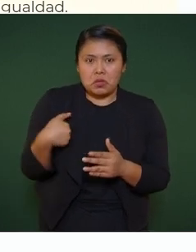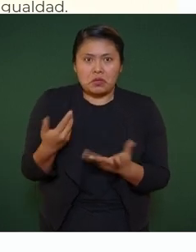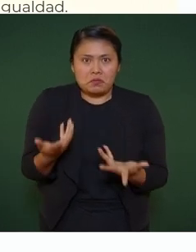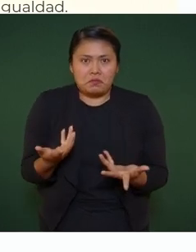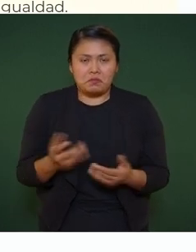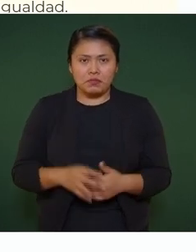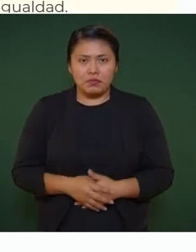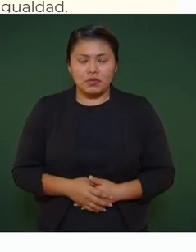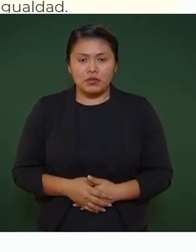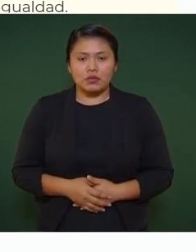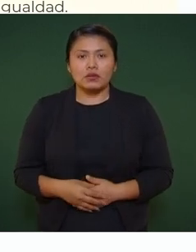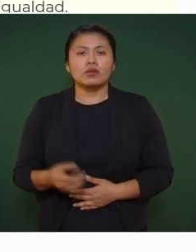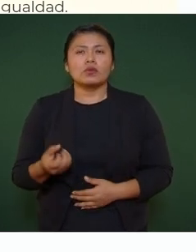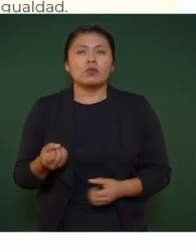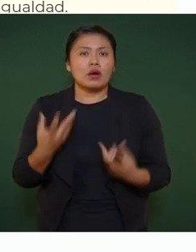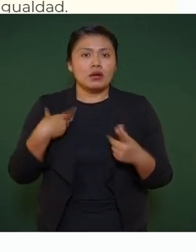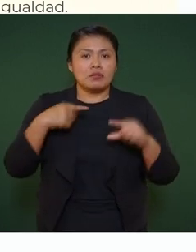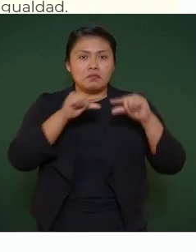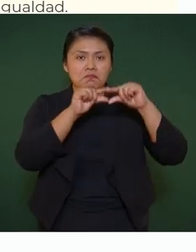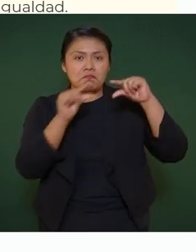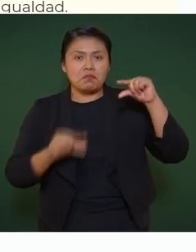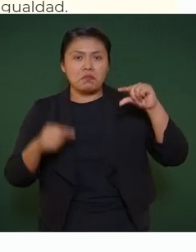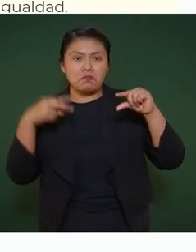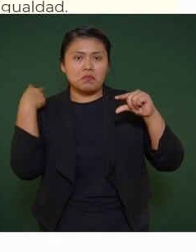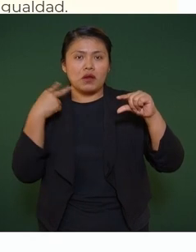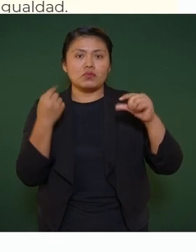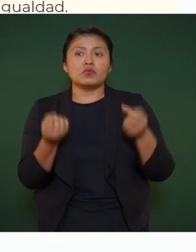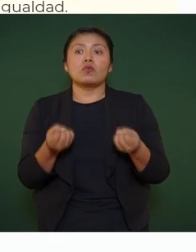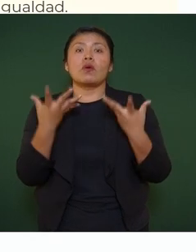¿Cuánto tiene de presupuesto Veracruz?